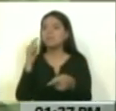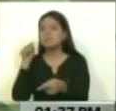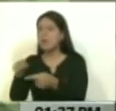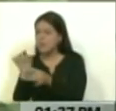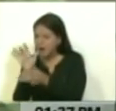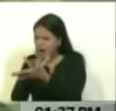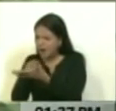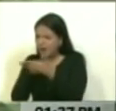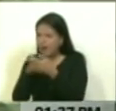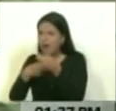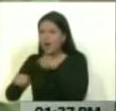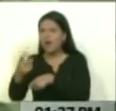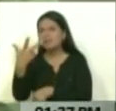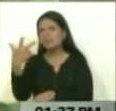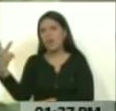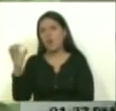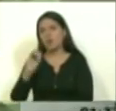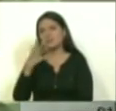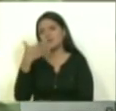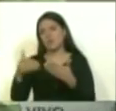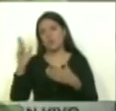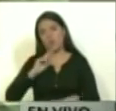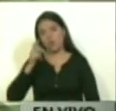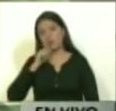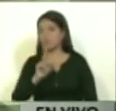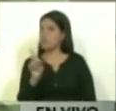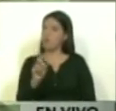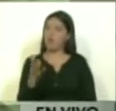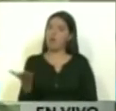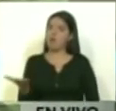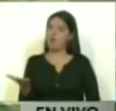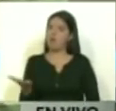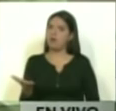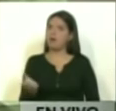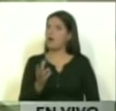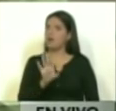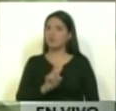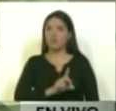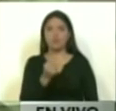quién sabe, por 3, 4, 5, 6 millones de bolívares. No, vale. Así no.